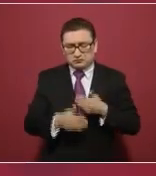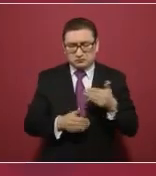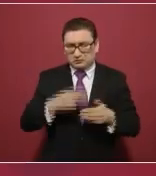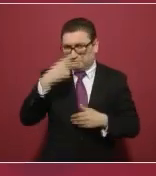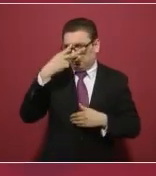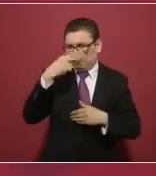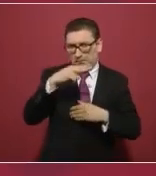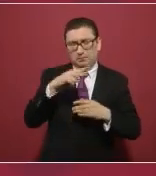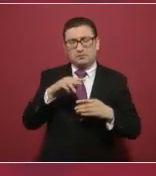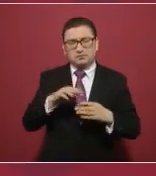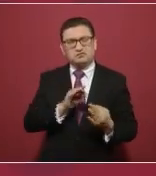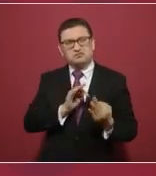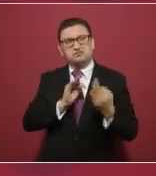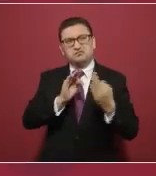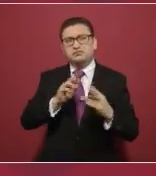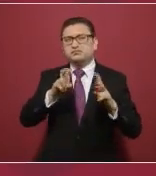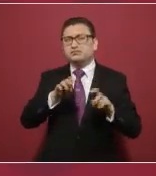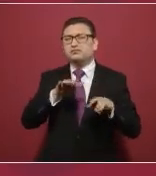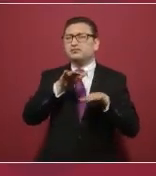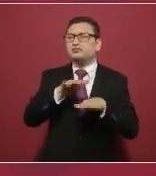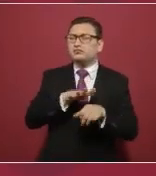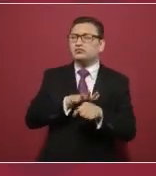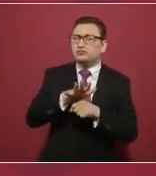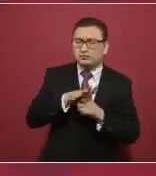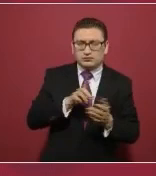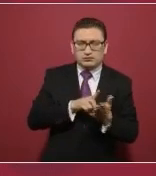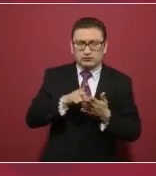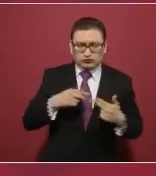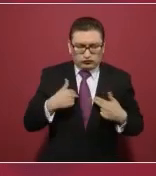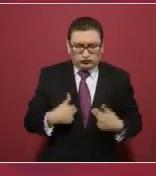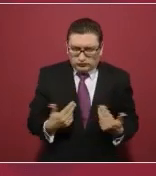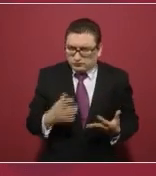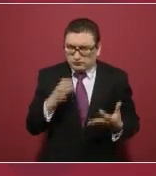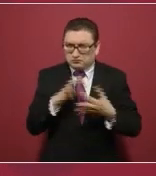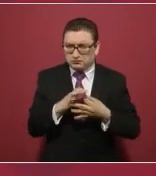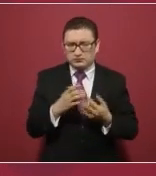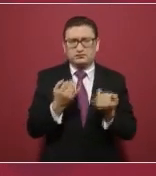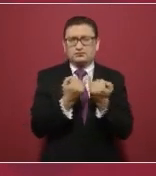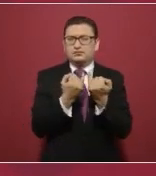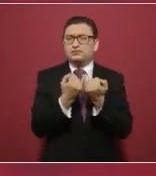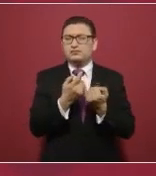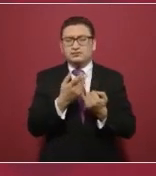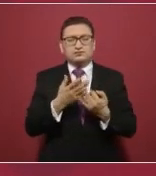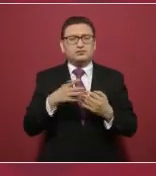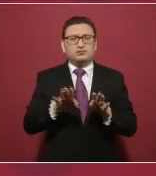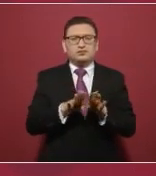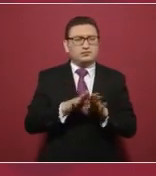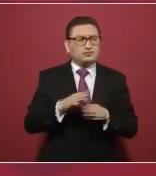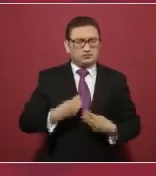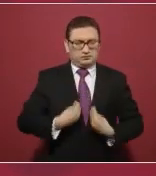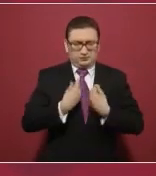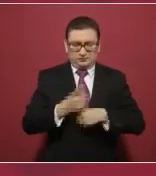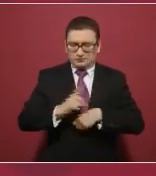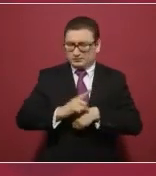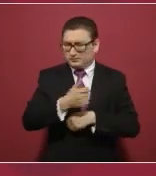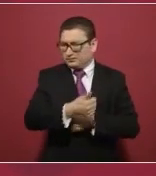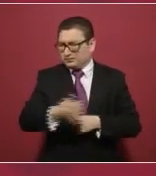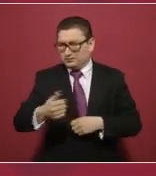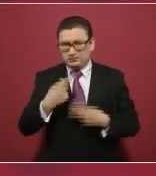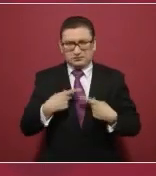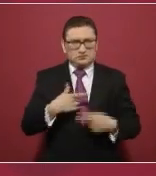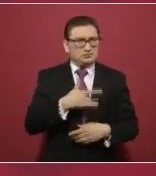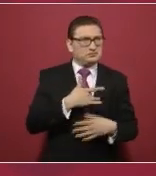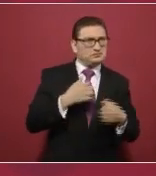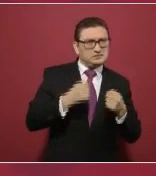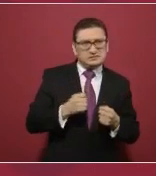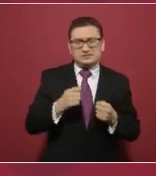materia de derechos humanos. La preocupación por la seguridad y sus impactos sobre la vida diaria de las personas han sido mencionados una y otra